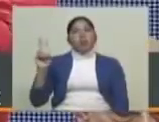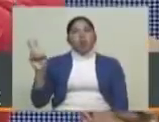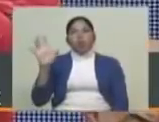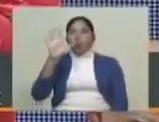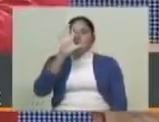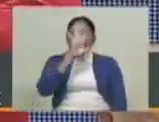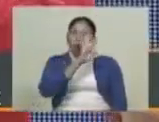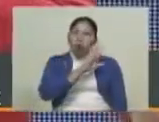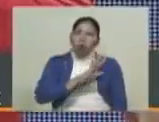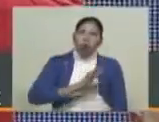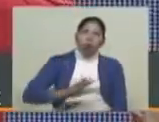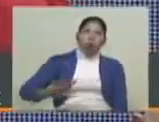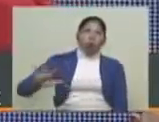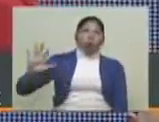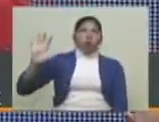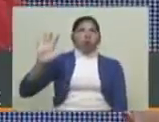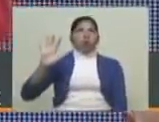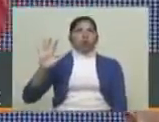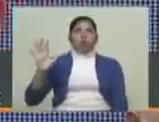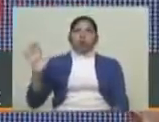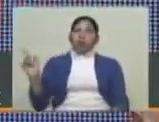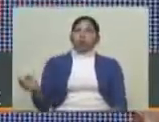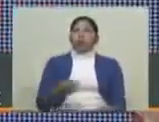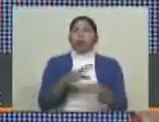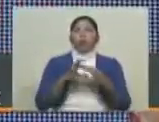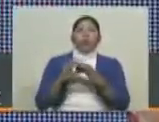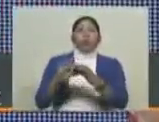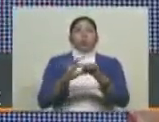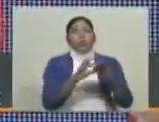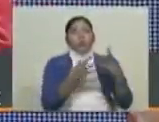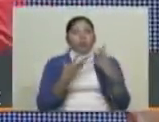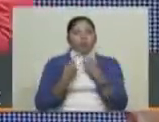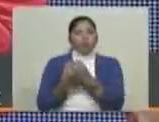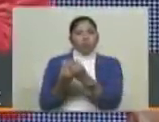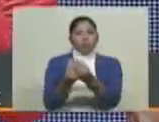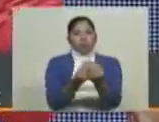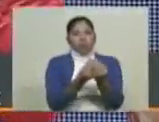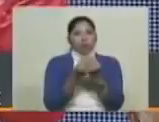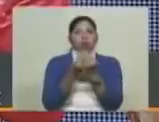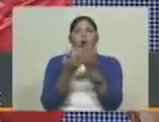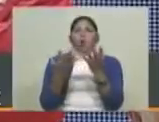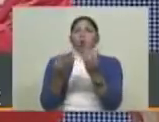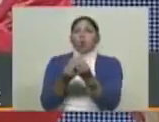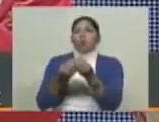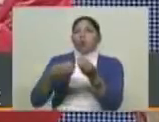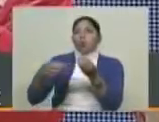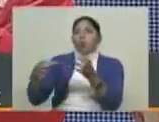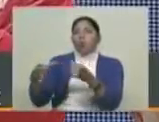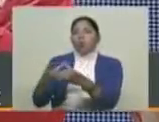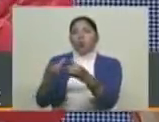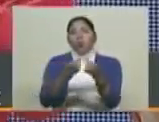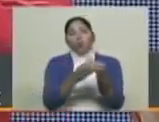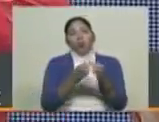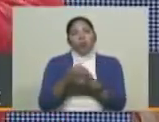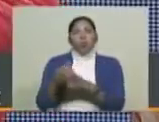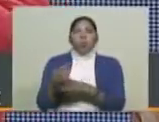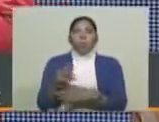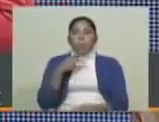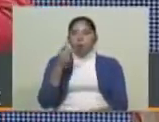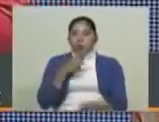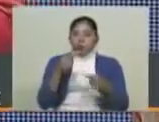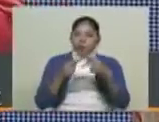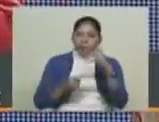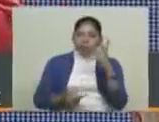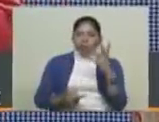unidos, agarrados. Podemos junto al PSV, frente al lado de PPT, al lado de la UPB, del